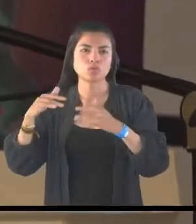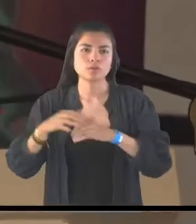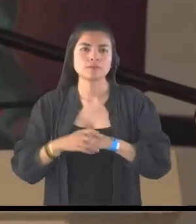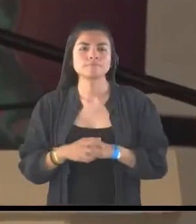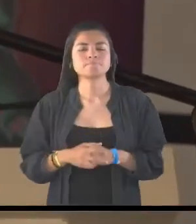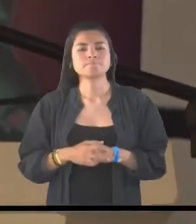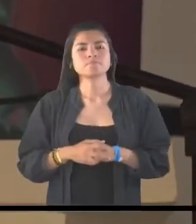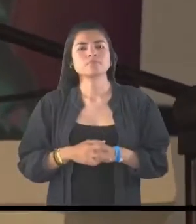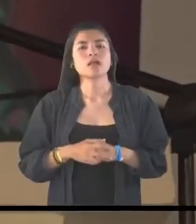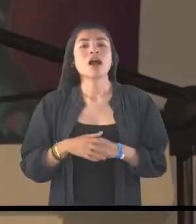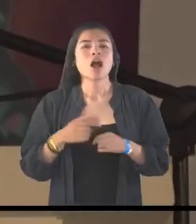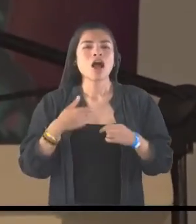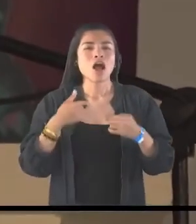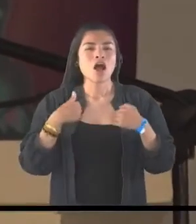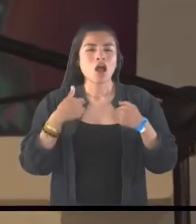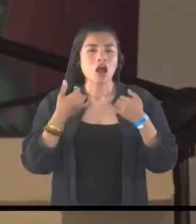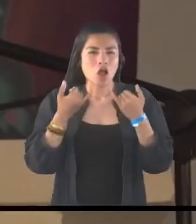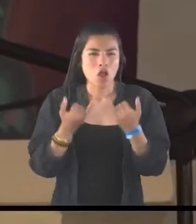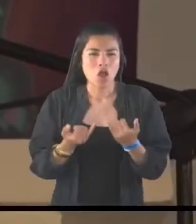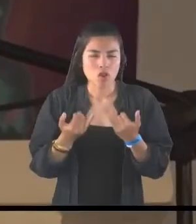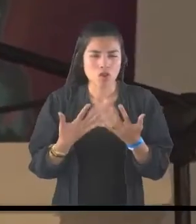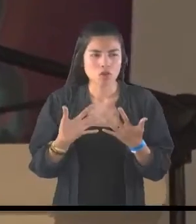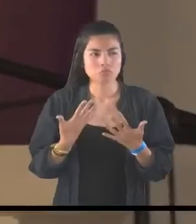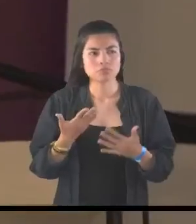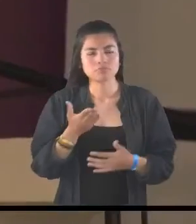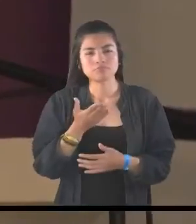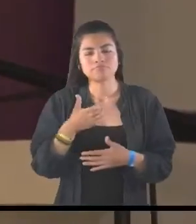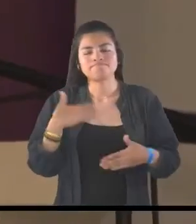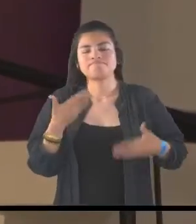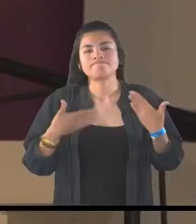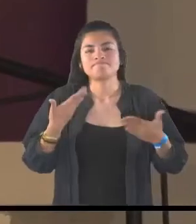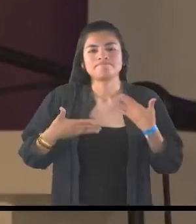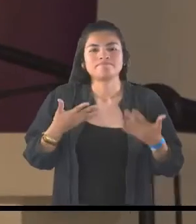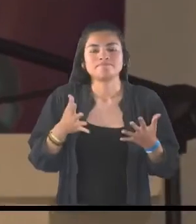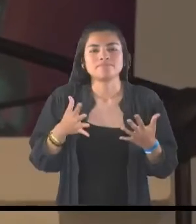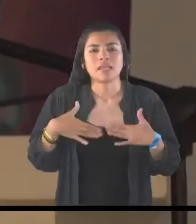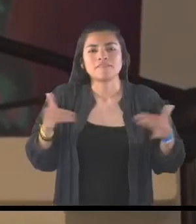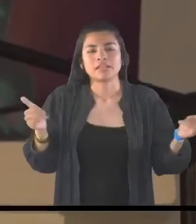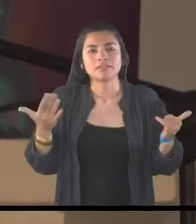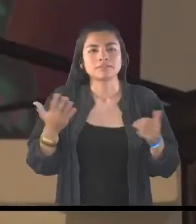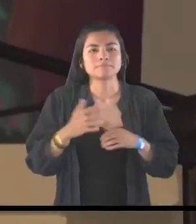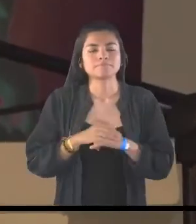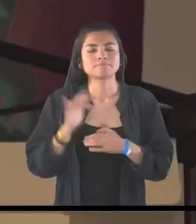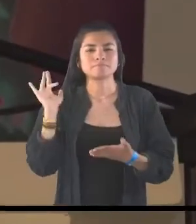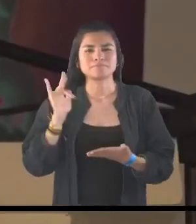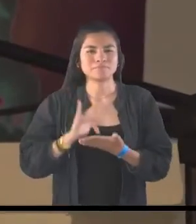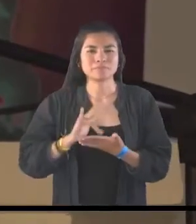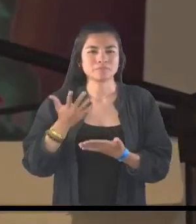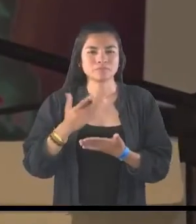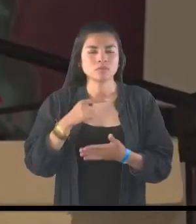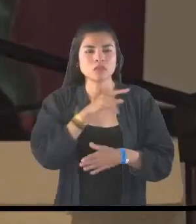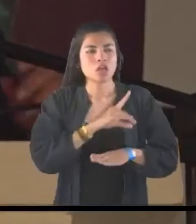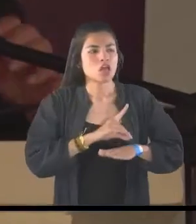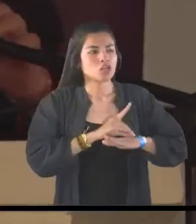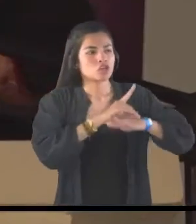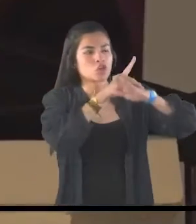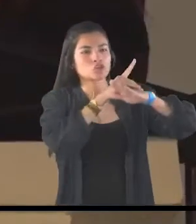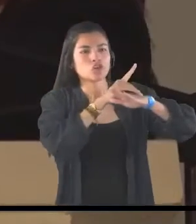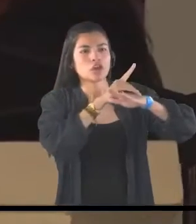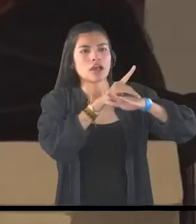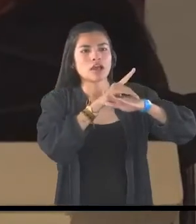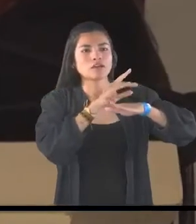Y hoy día me encuentro aquí contento y feliz, presente aquí con la doctora Francia